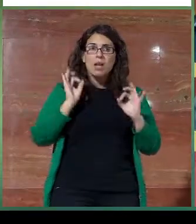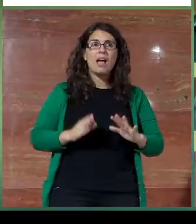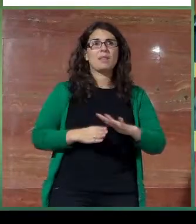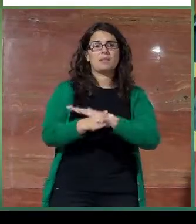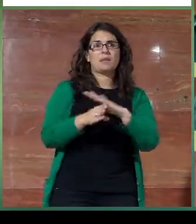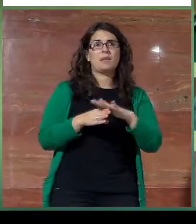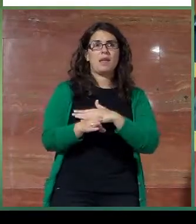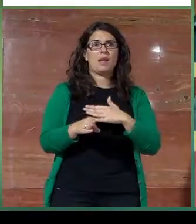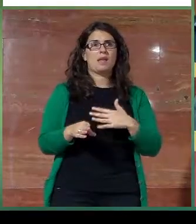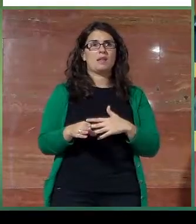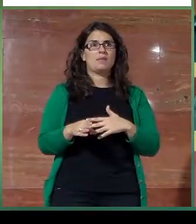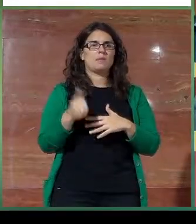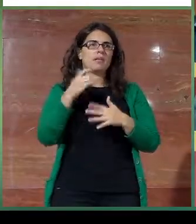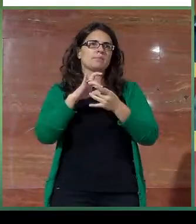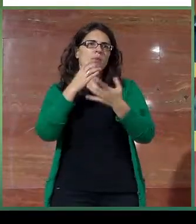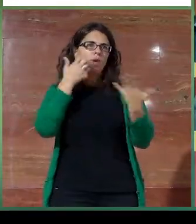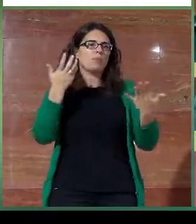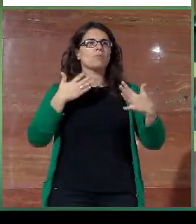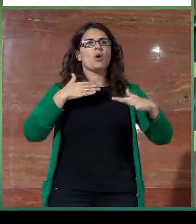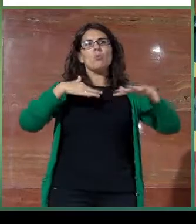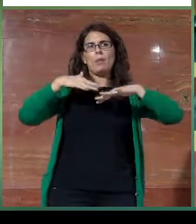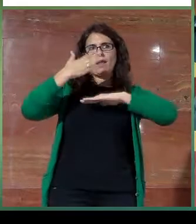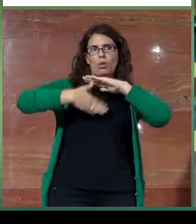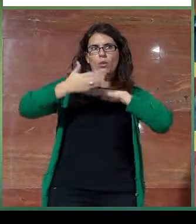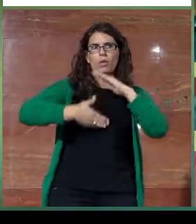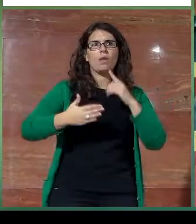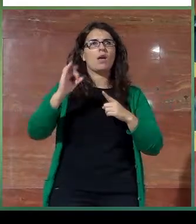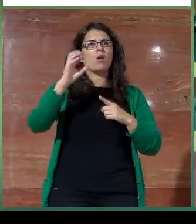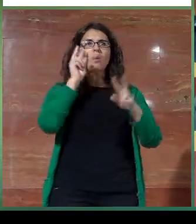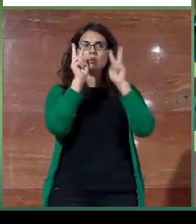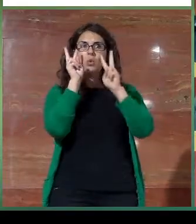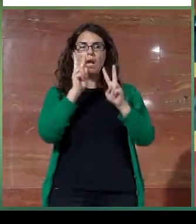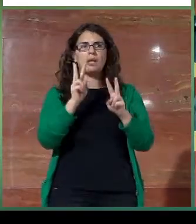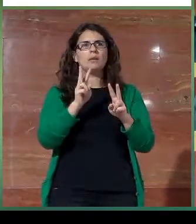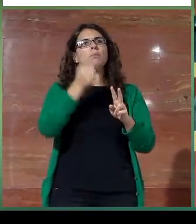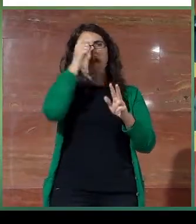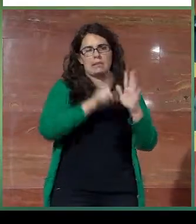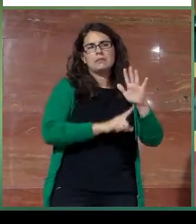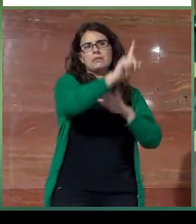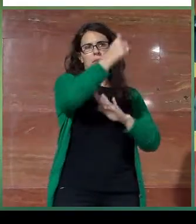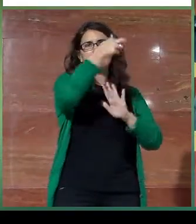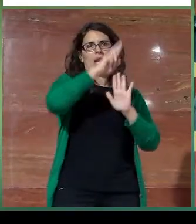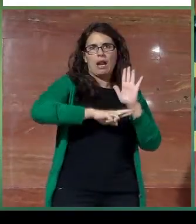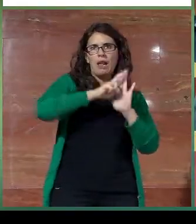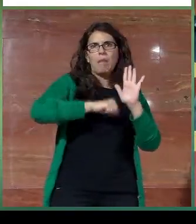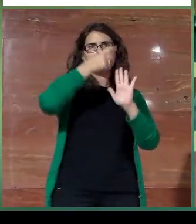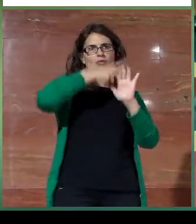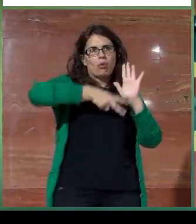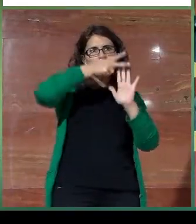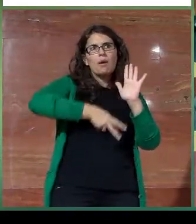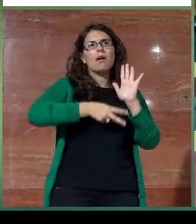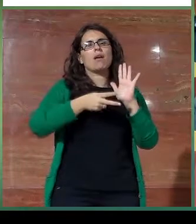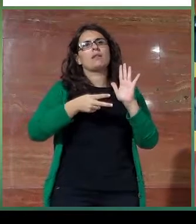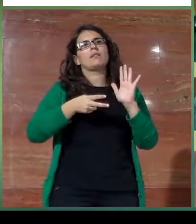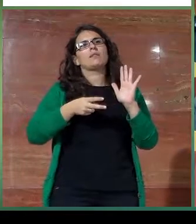de la movilidad reducida o del punto de vista visual, está mucho más reglada. Hay, digamos,